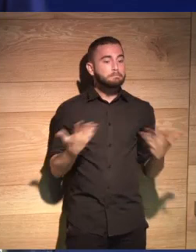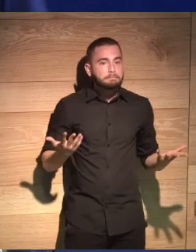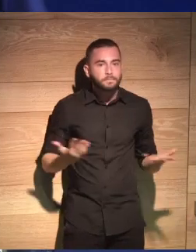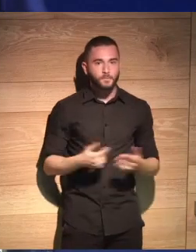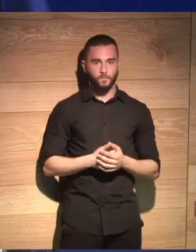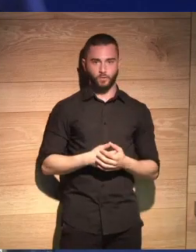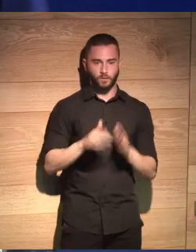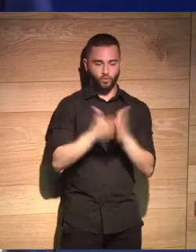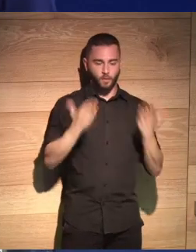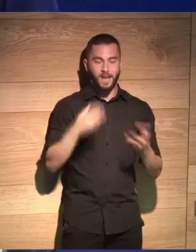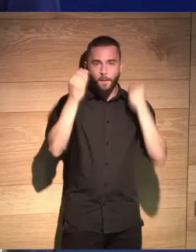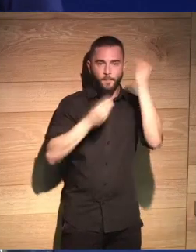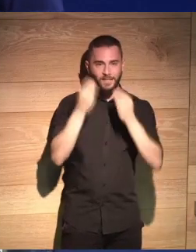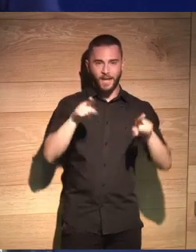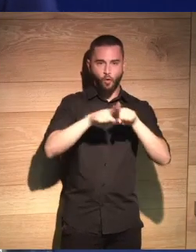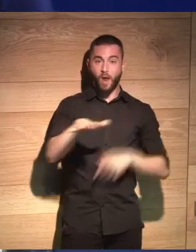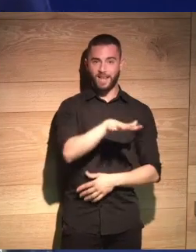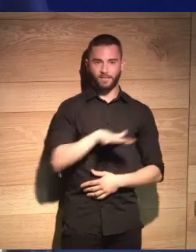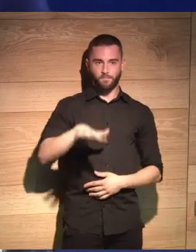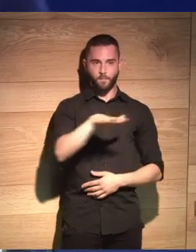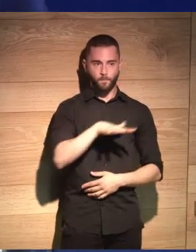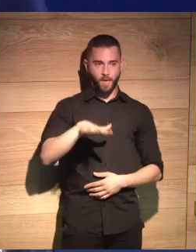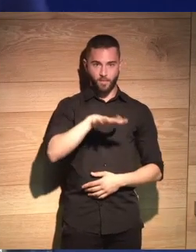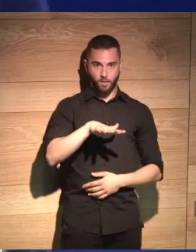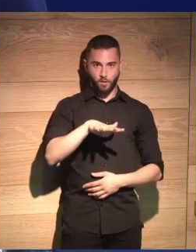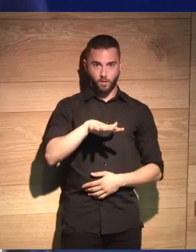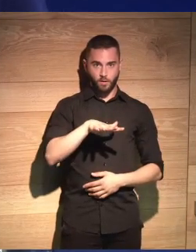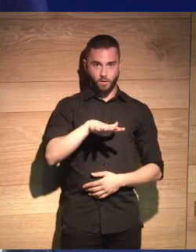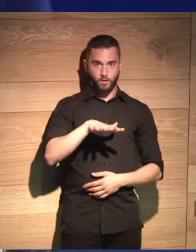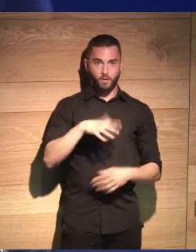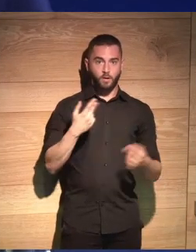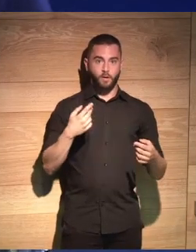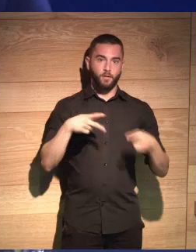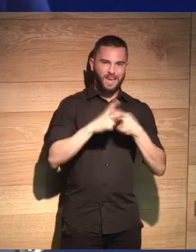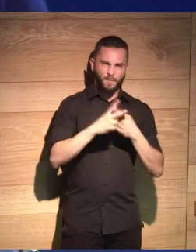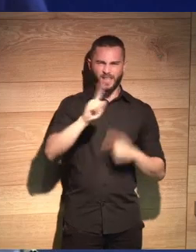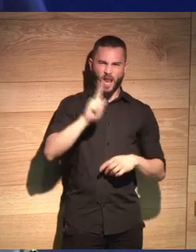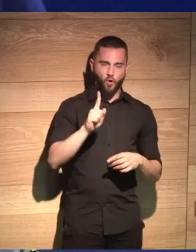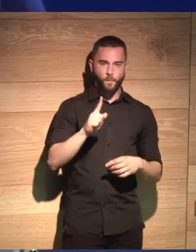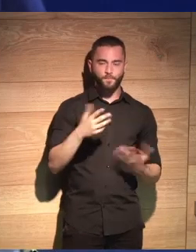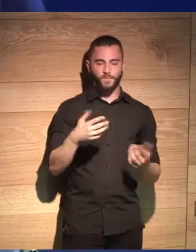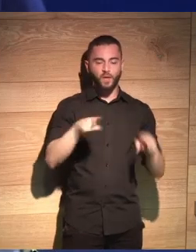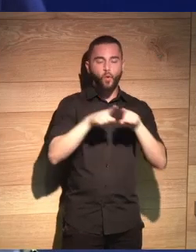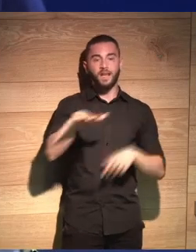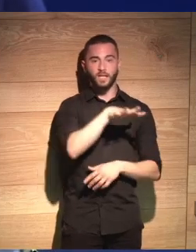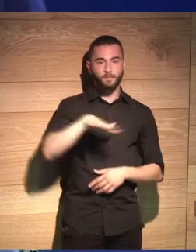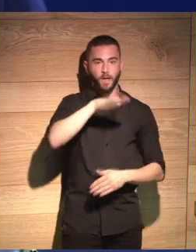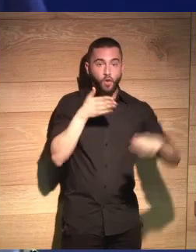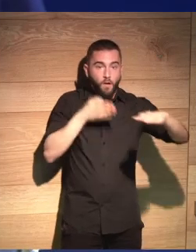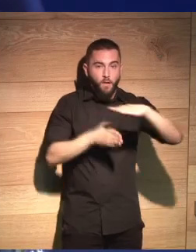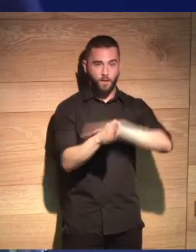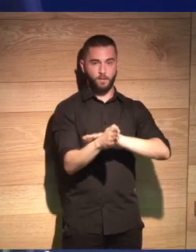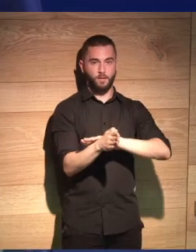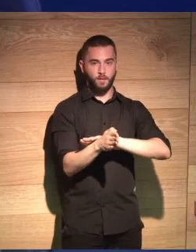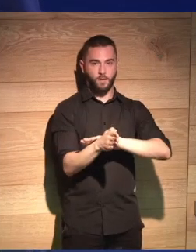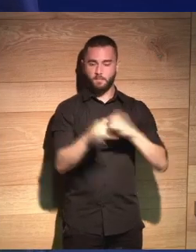pensarla como un espacio, no como un instrumento, sino un espacio al que uno entra y en